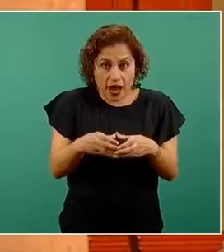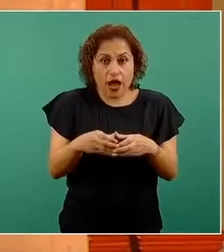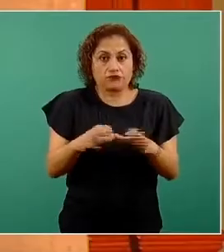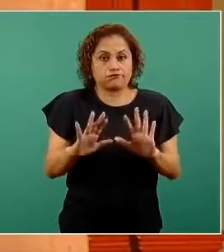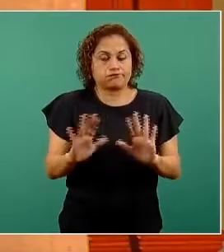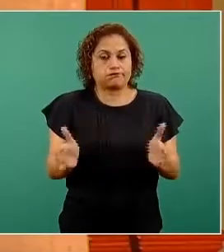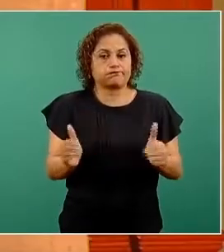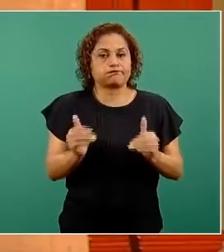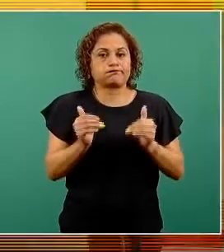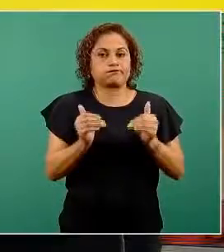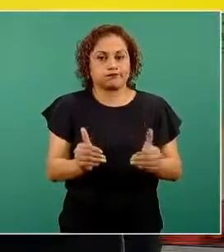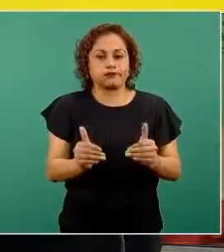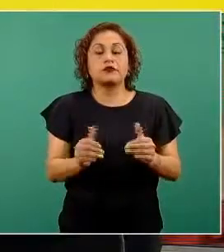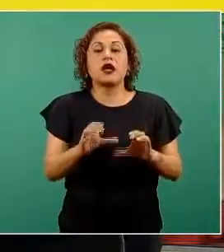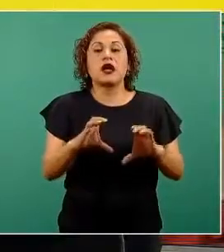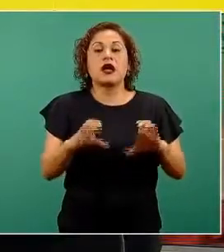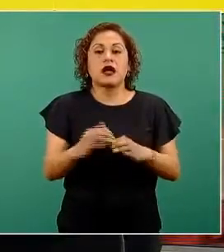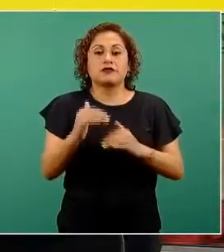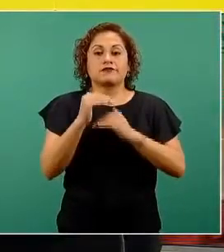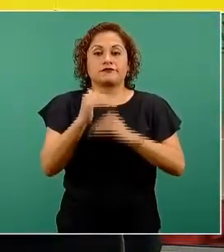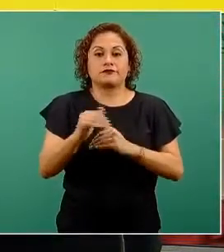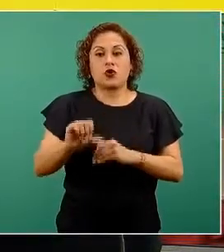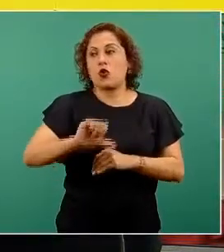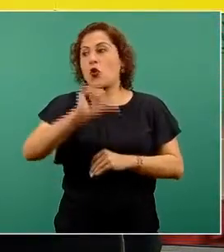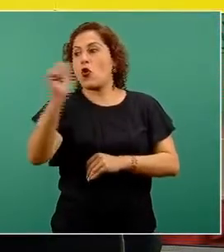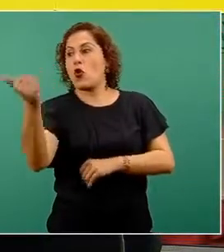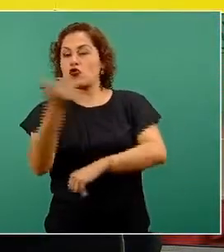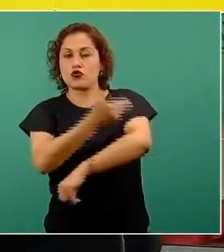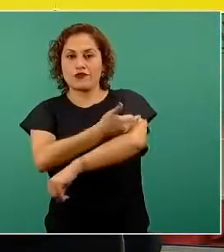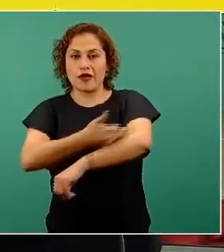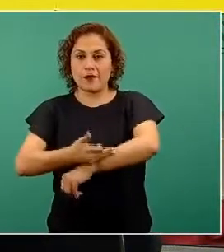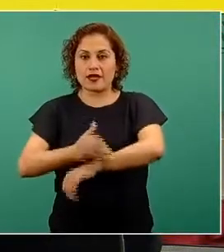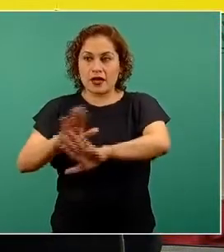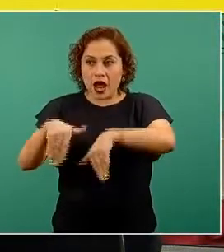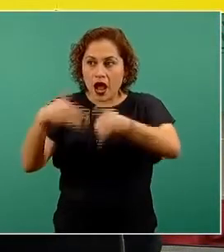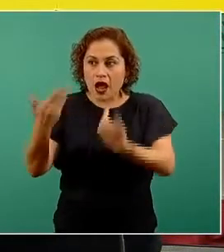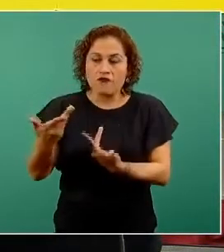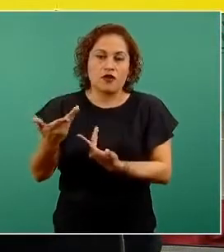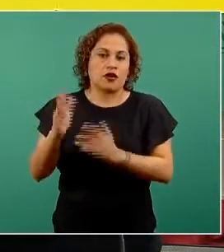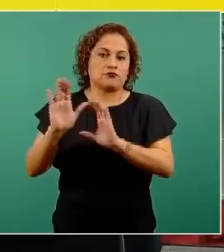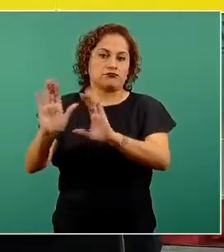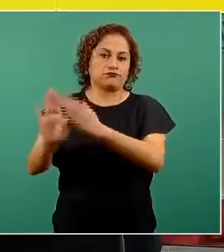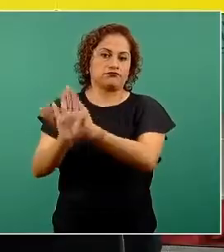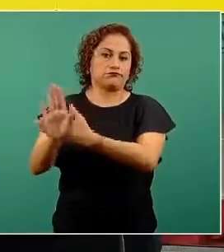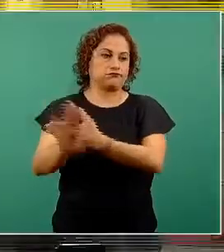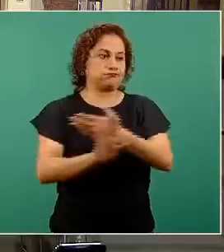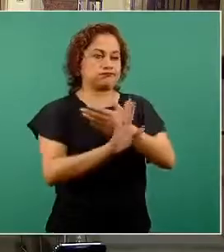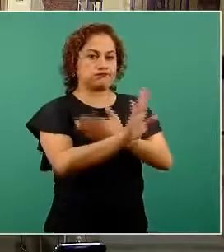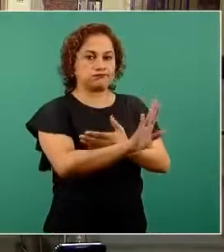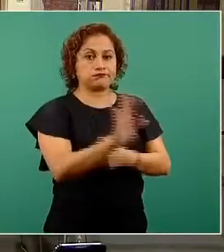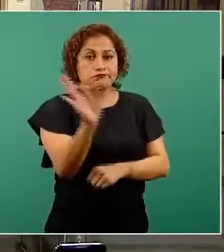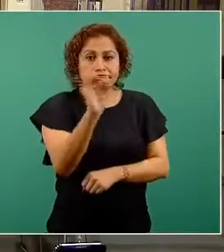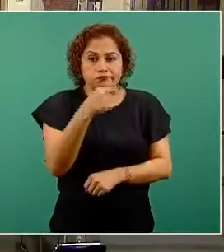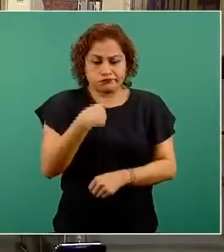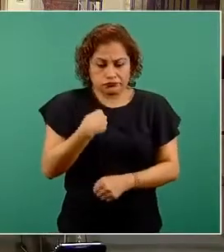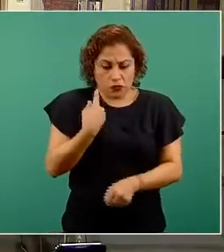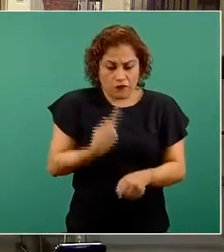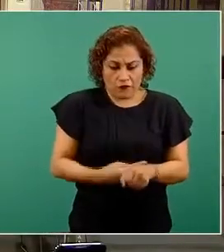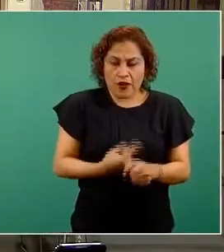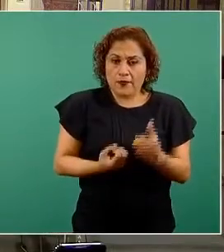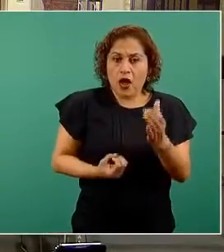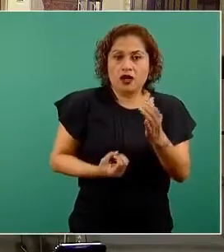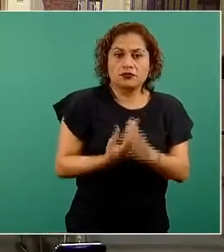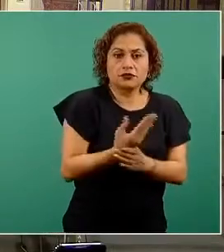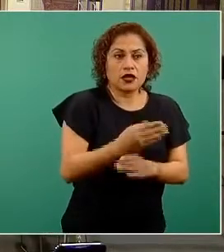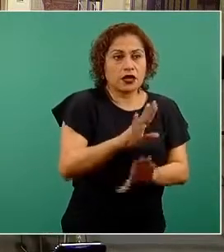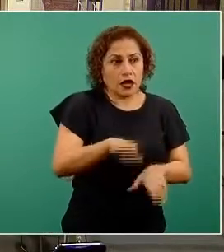que permanecen no expuestos o no contagiados. Pero si salimos de ese entorno familiar, entonces estamos expuestos, por ejemplo, con